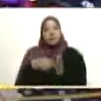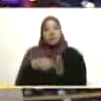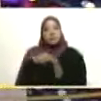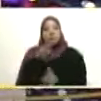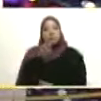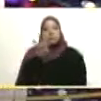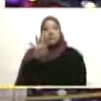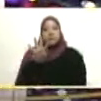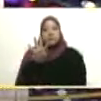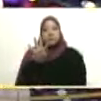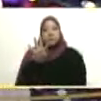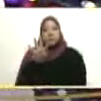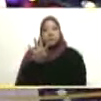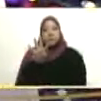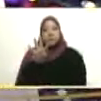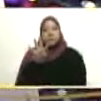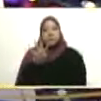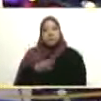2024,